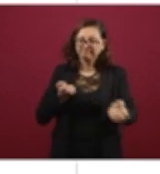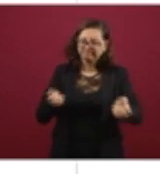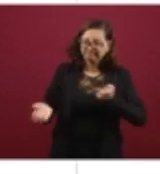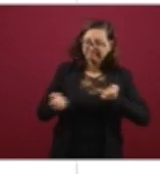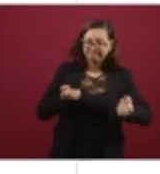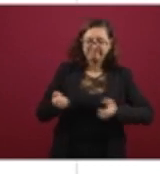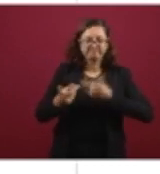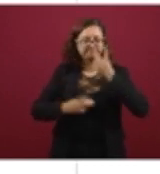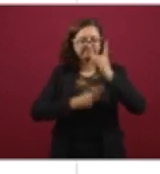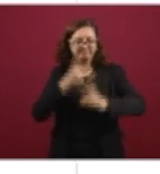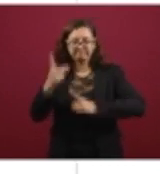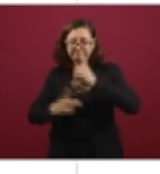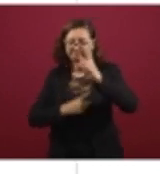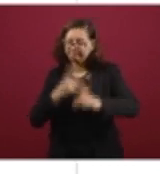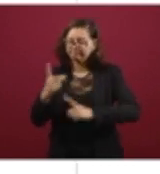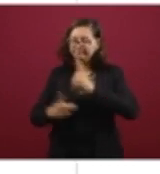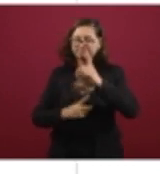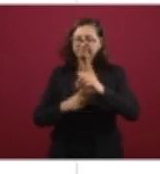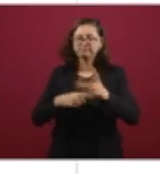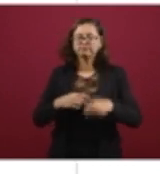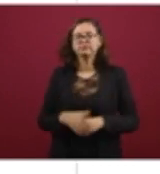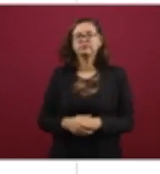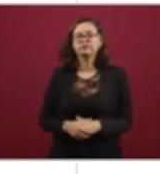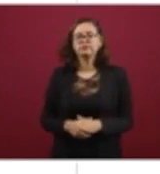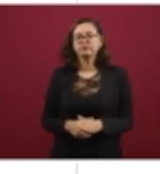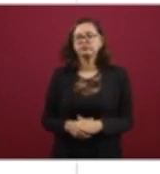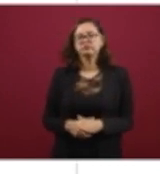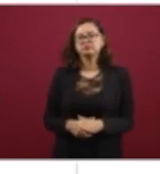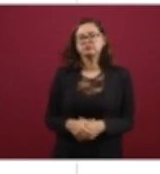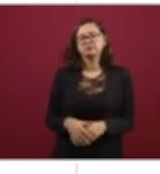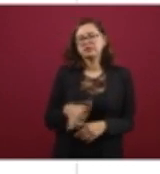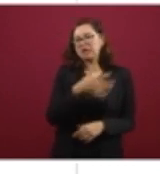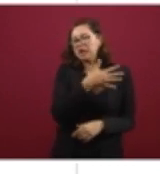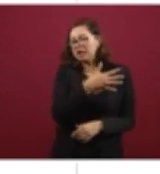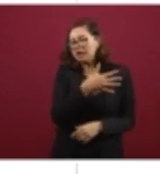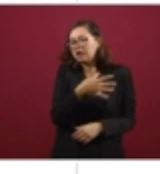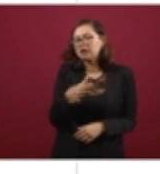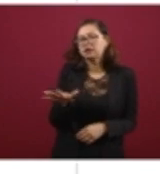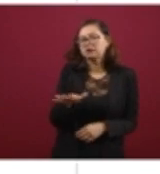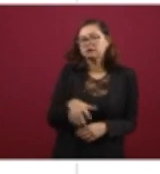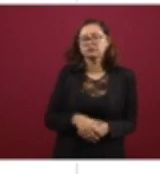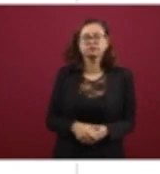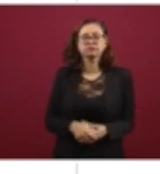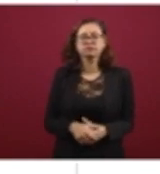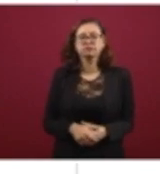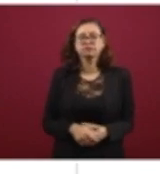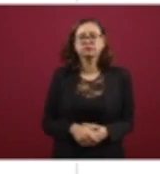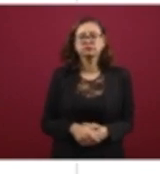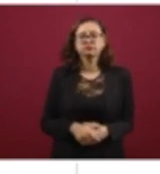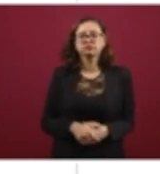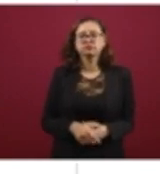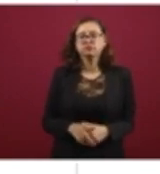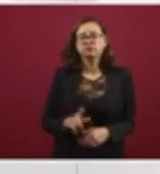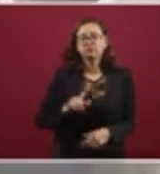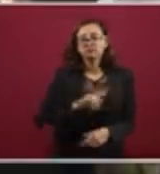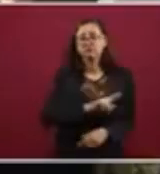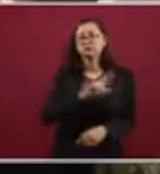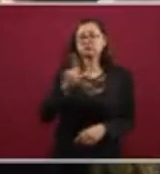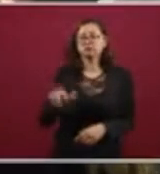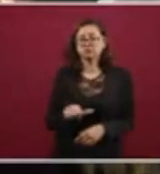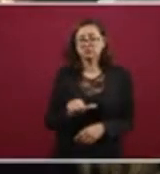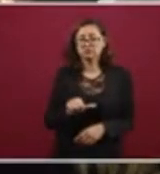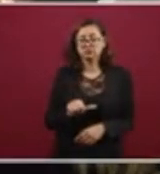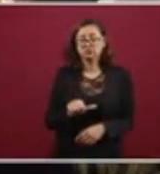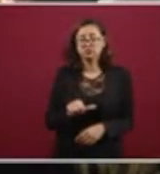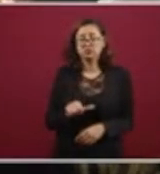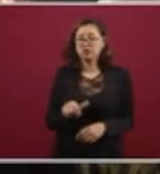deporte, entrenando en general, y luego a los que obtuvieron medalla, además